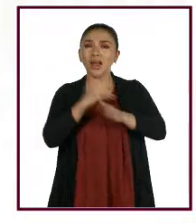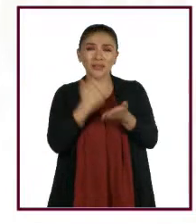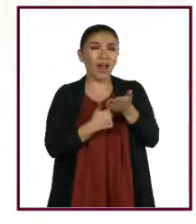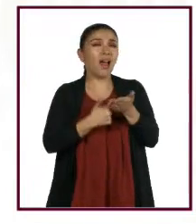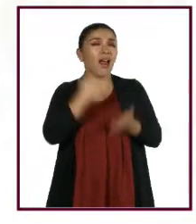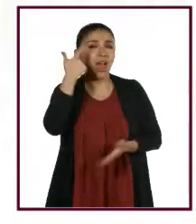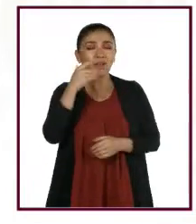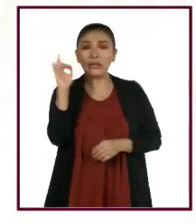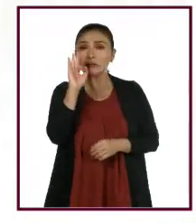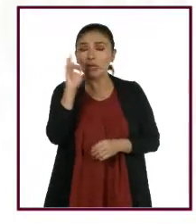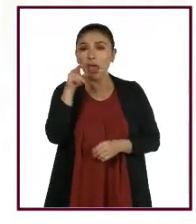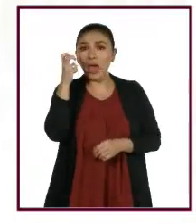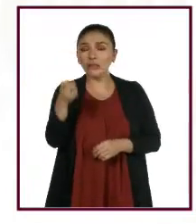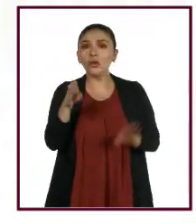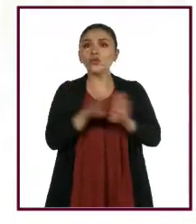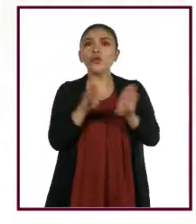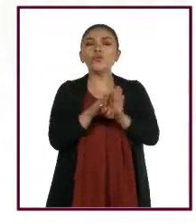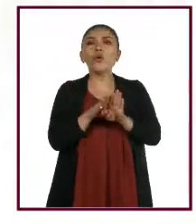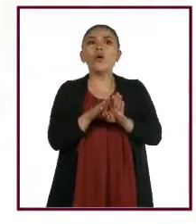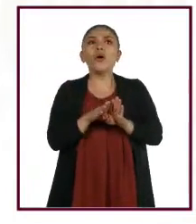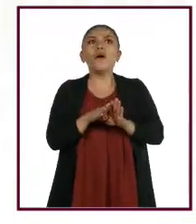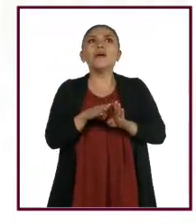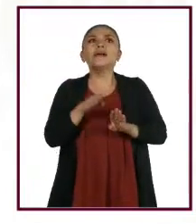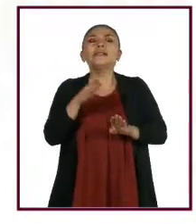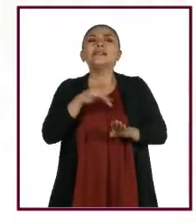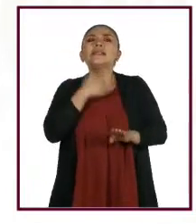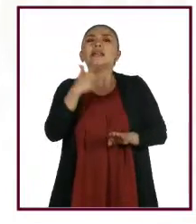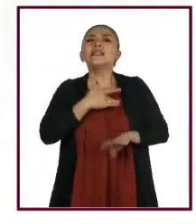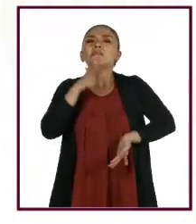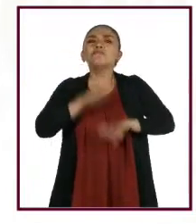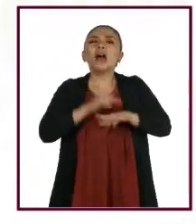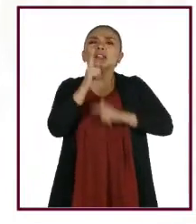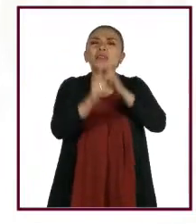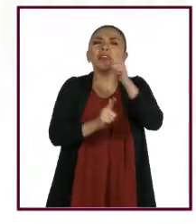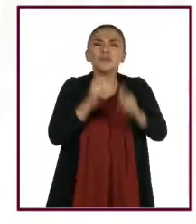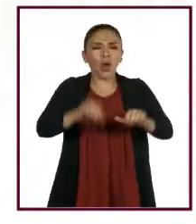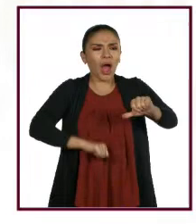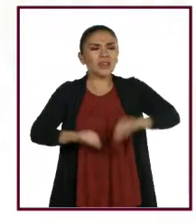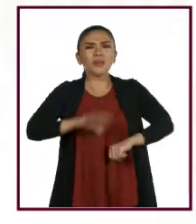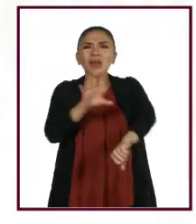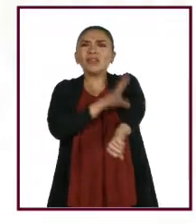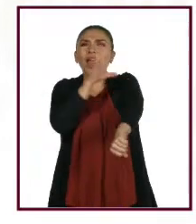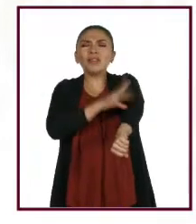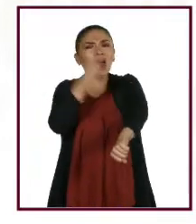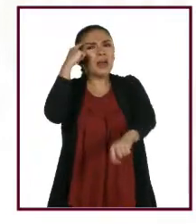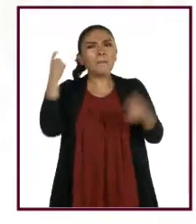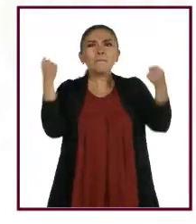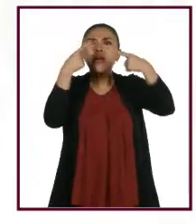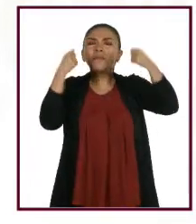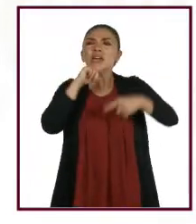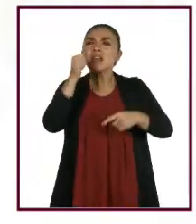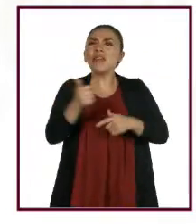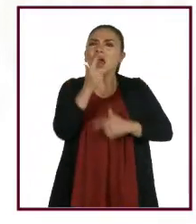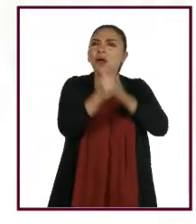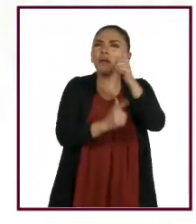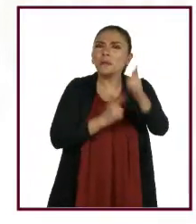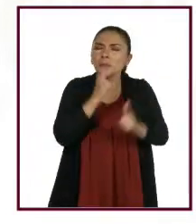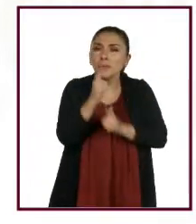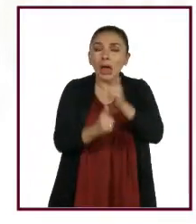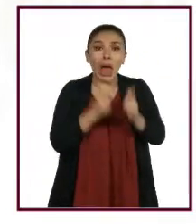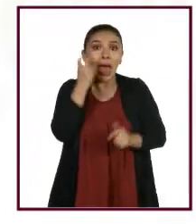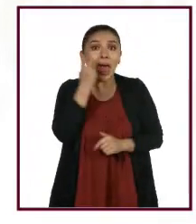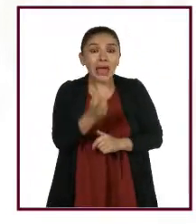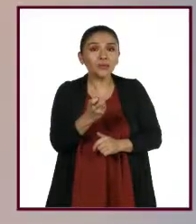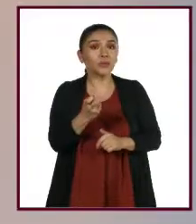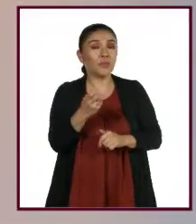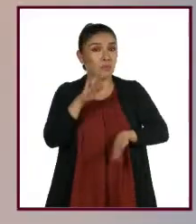este tipo de hipoexcitación, es decir, de disminución de la actividad eléctrica del cerebro o de sus funciones,